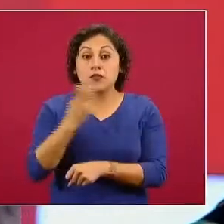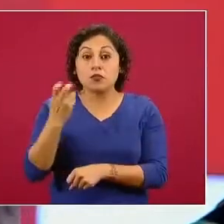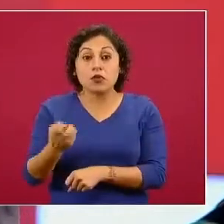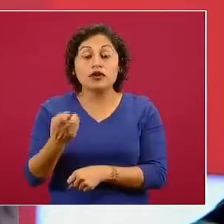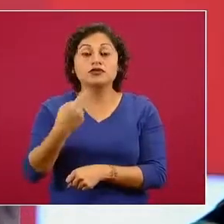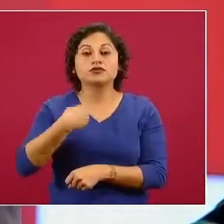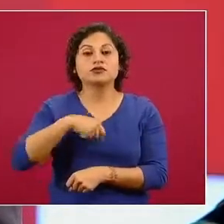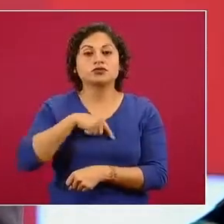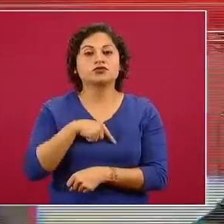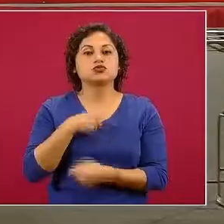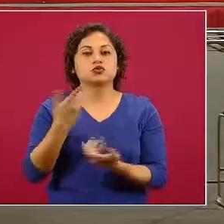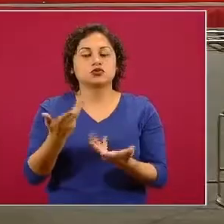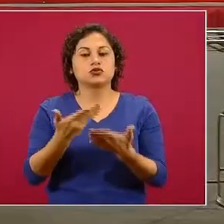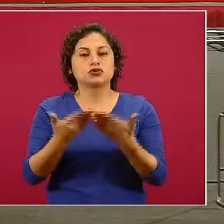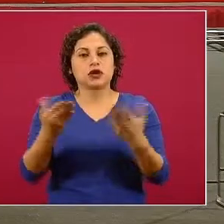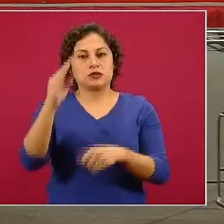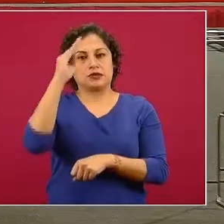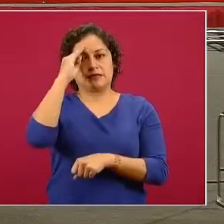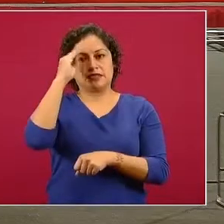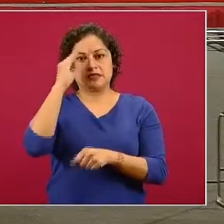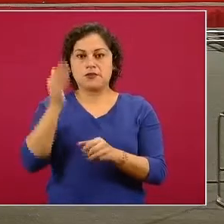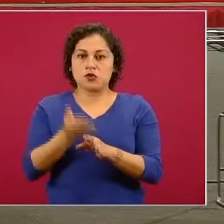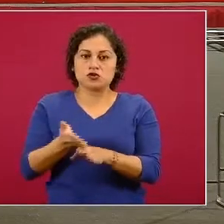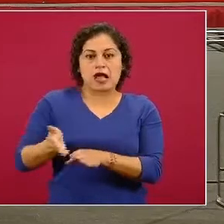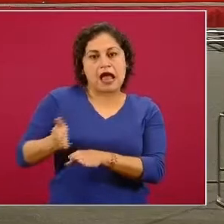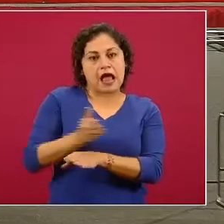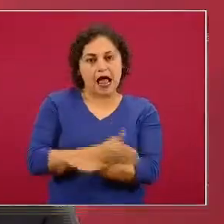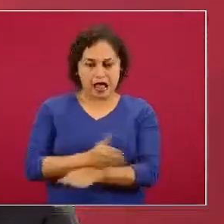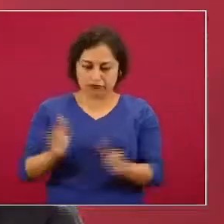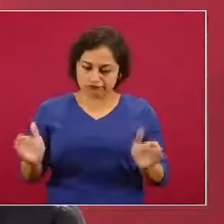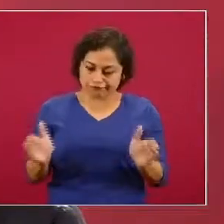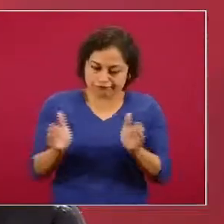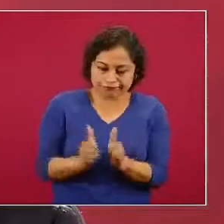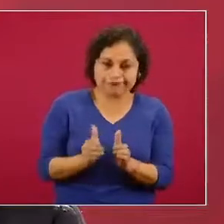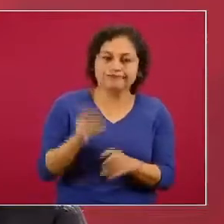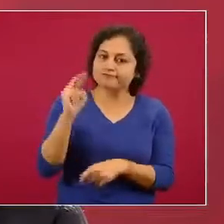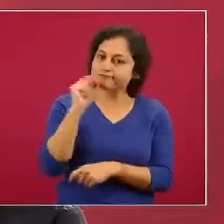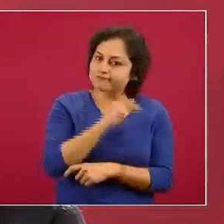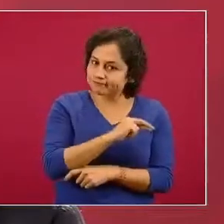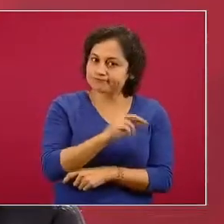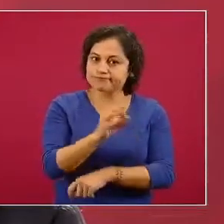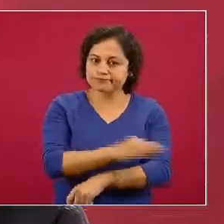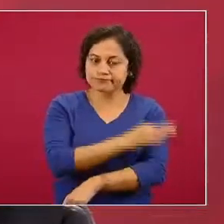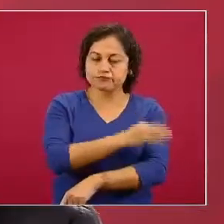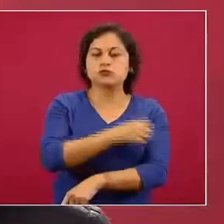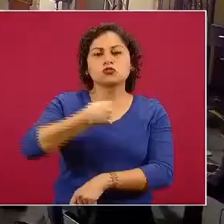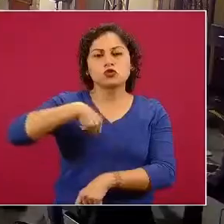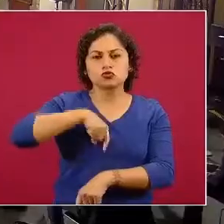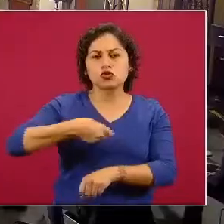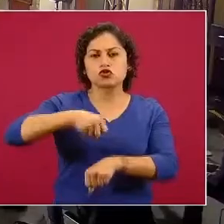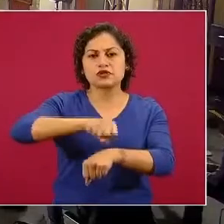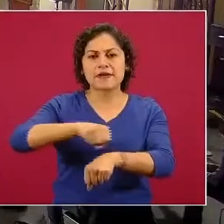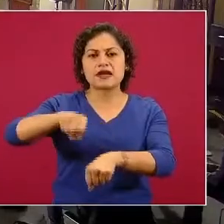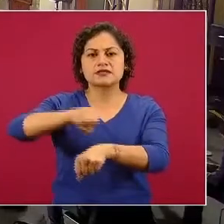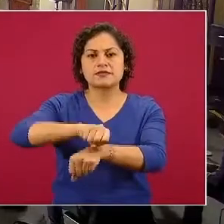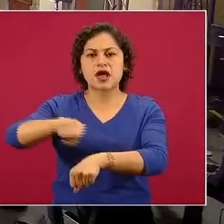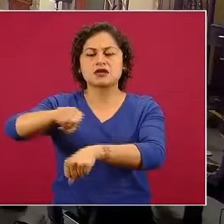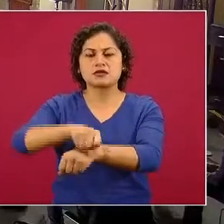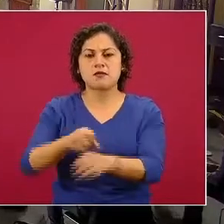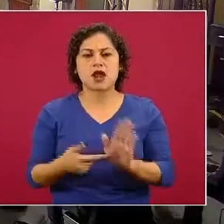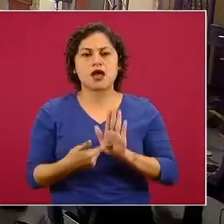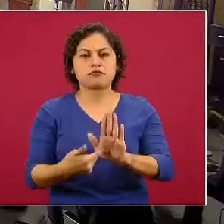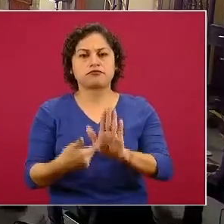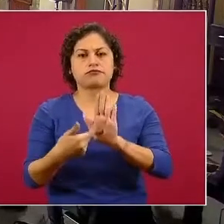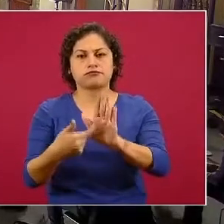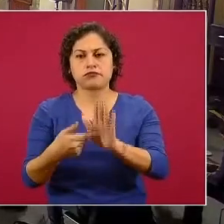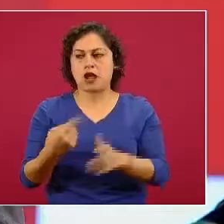hemos hecho un esfuerzo por recortar el tiempo y lo informamos cada semana según va el progreso. Desde las